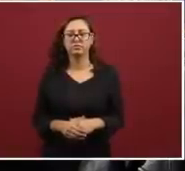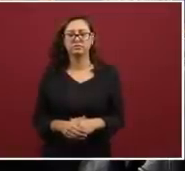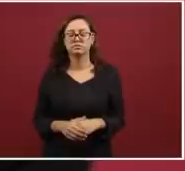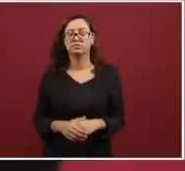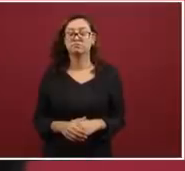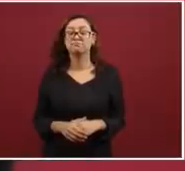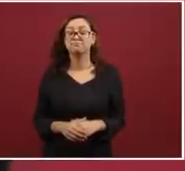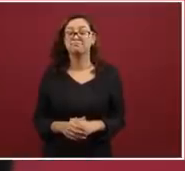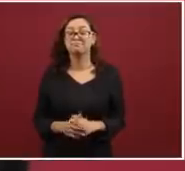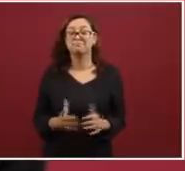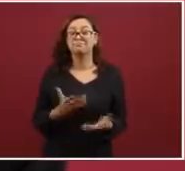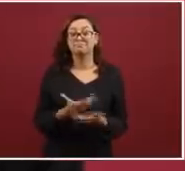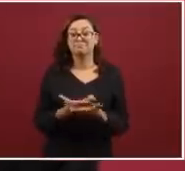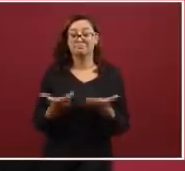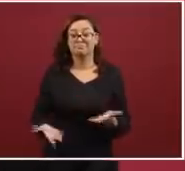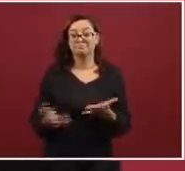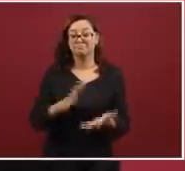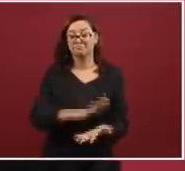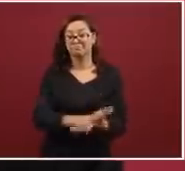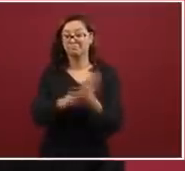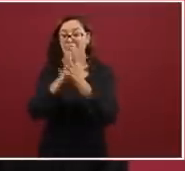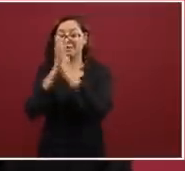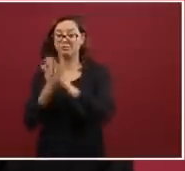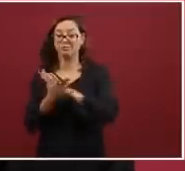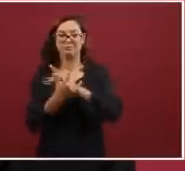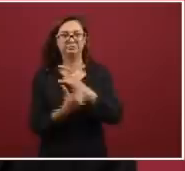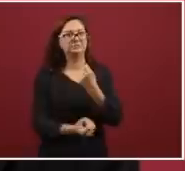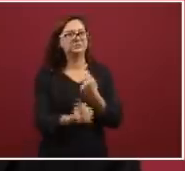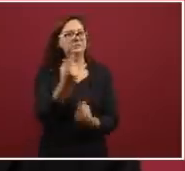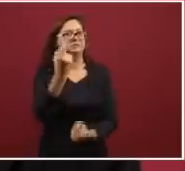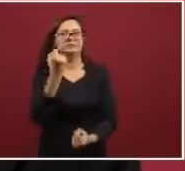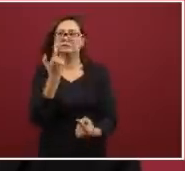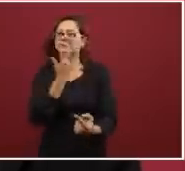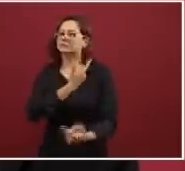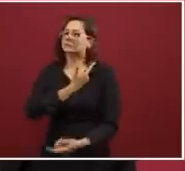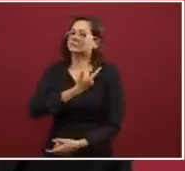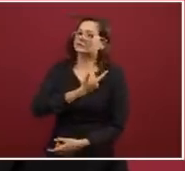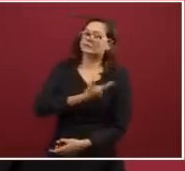y hay resistencias